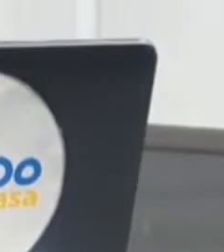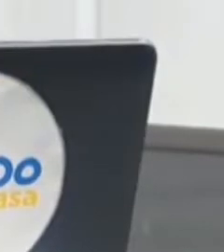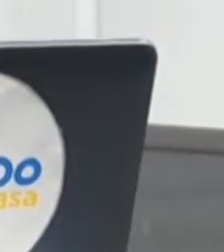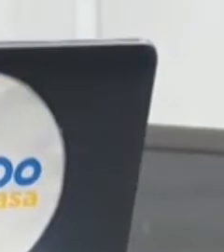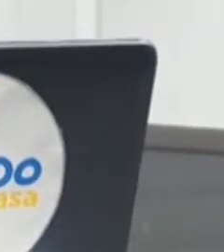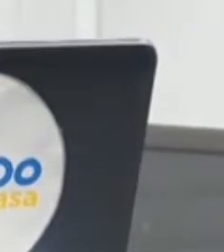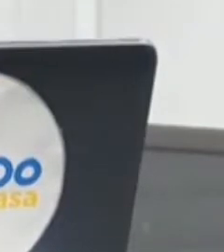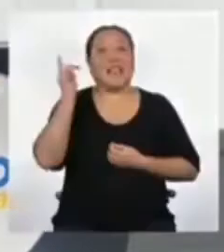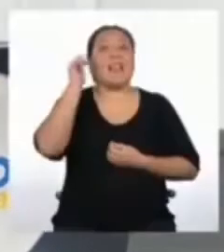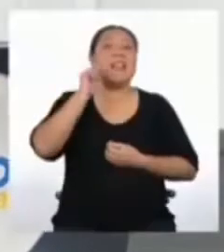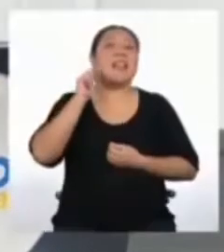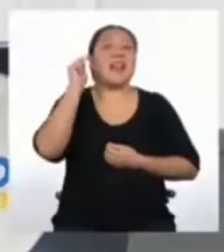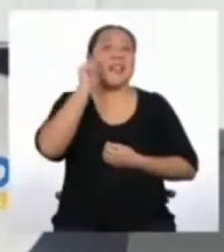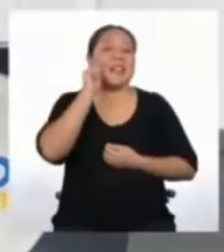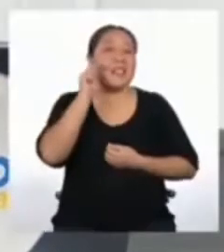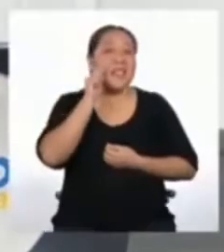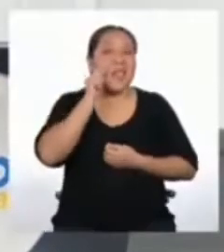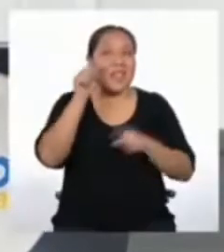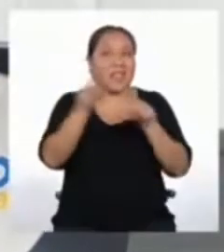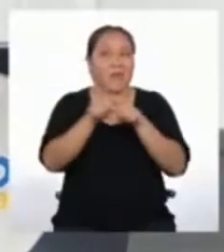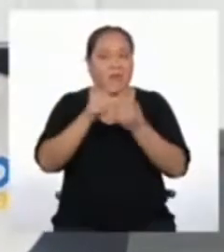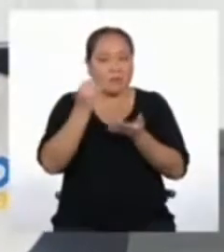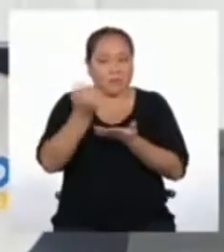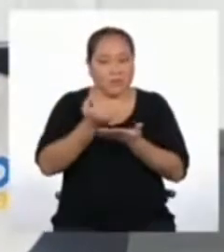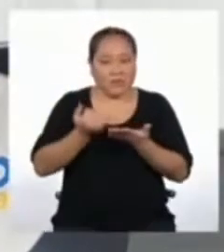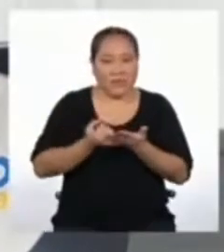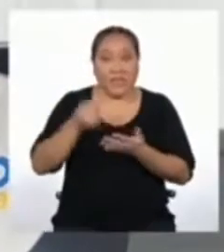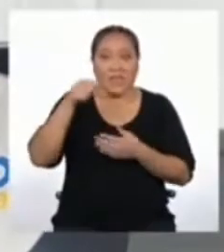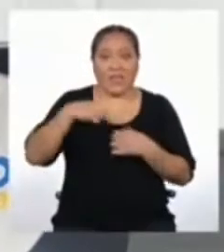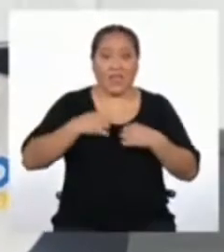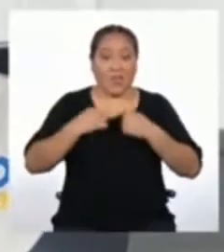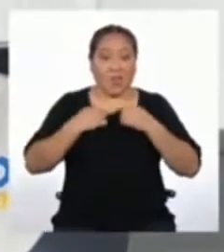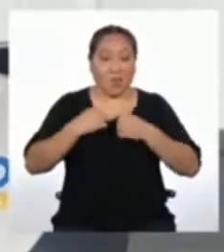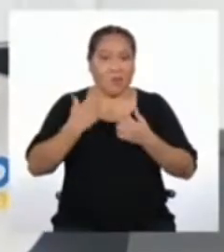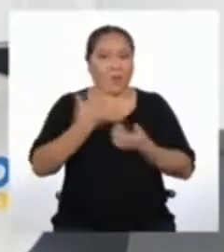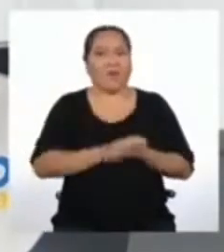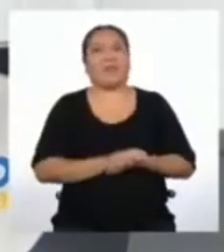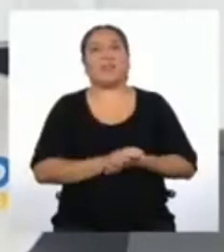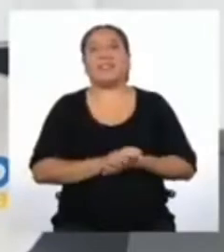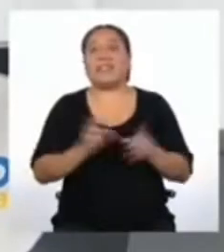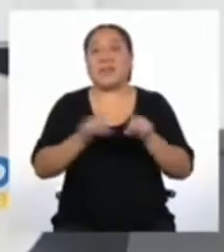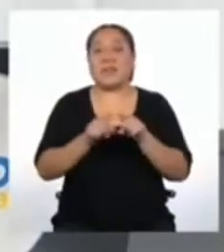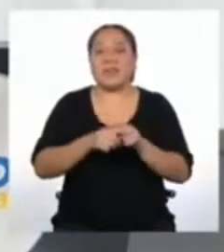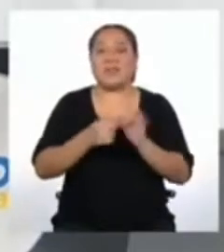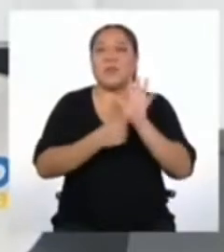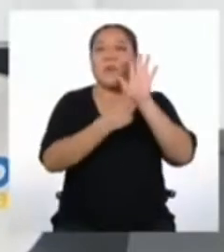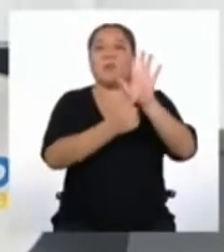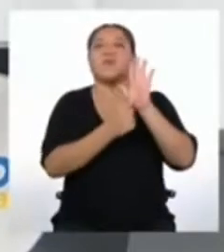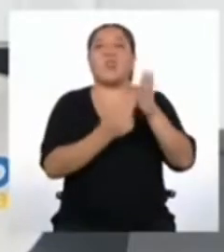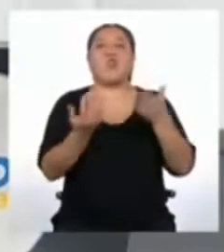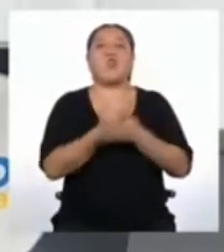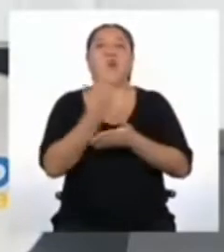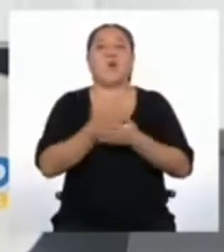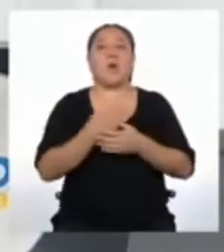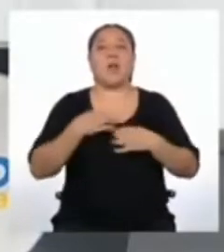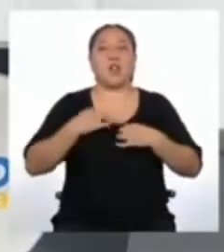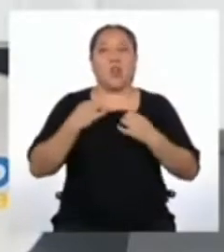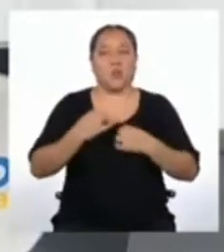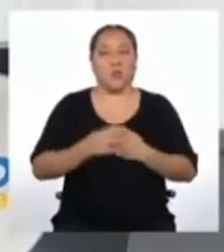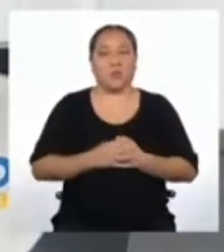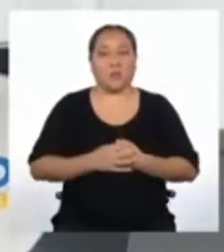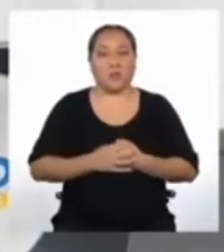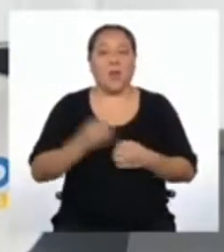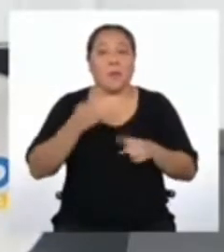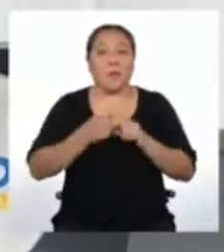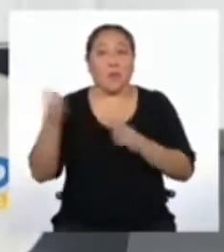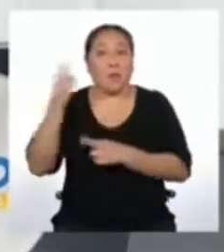La tía Faustina también diseña y este es de su última colección. Apuesto que también les gustaría uno así. Pero no hemos